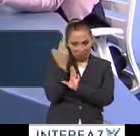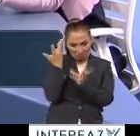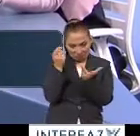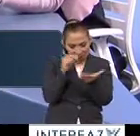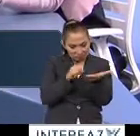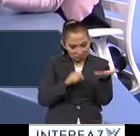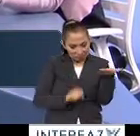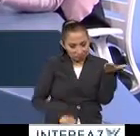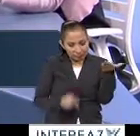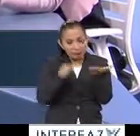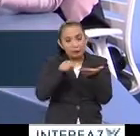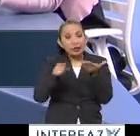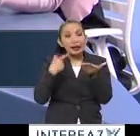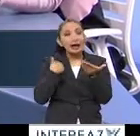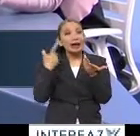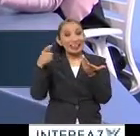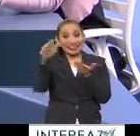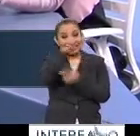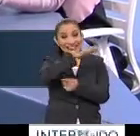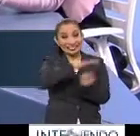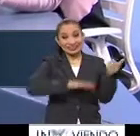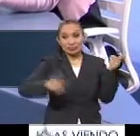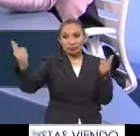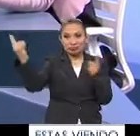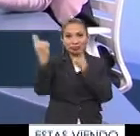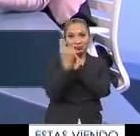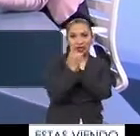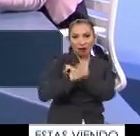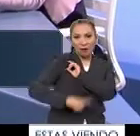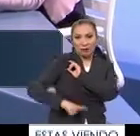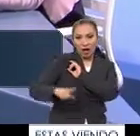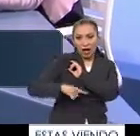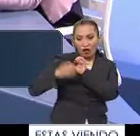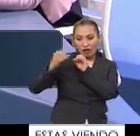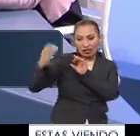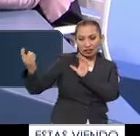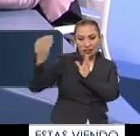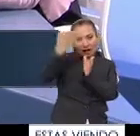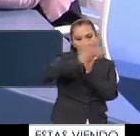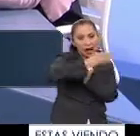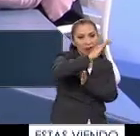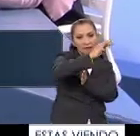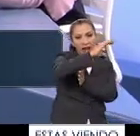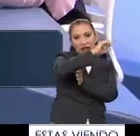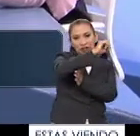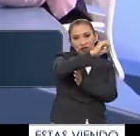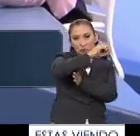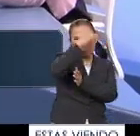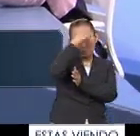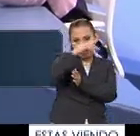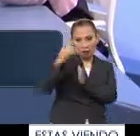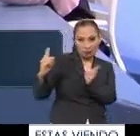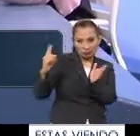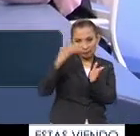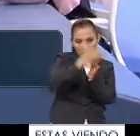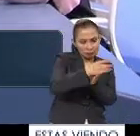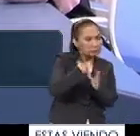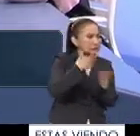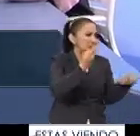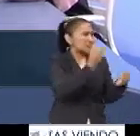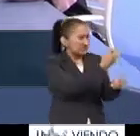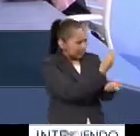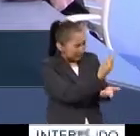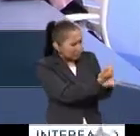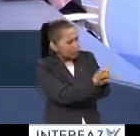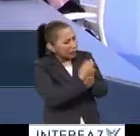en un contexto en el que se acercaron dependencias gubernamentales a la facultad, a la Flaxo México, porque necesitaban